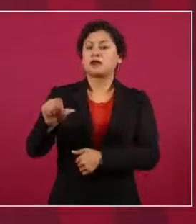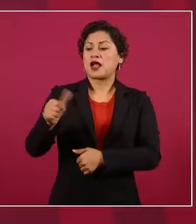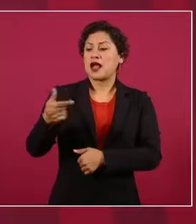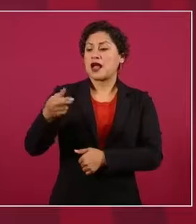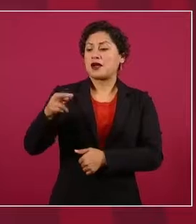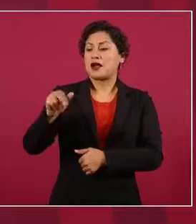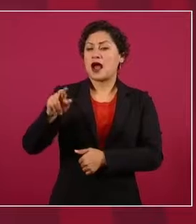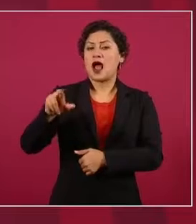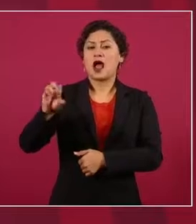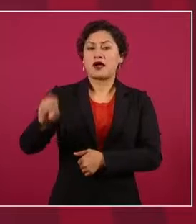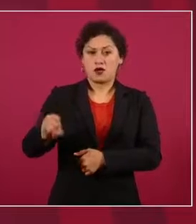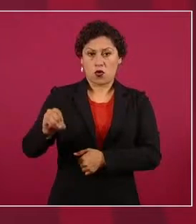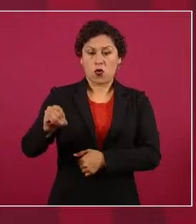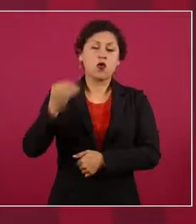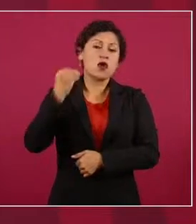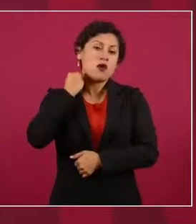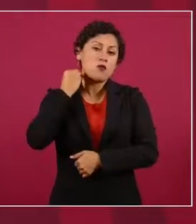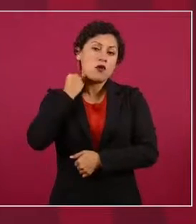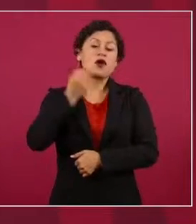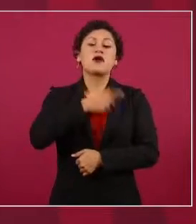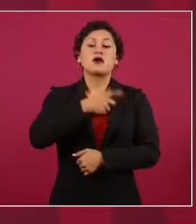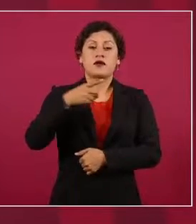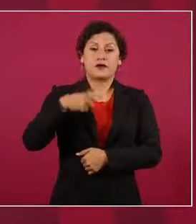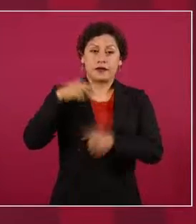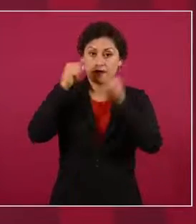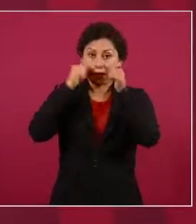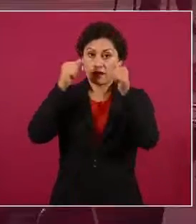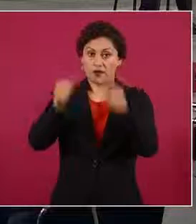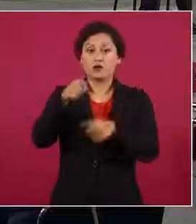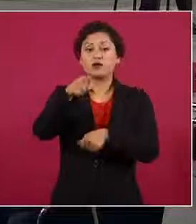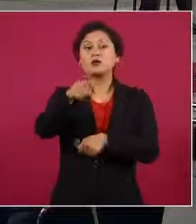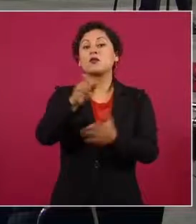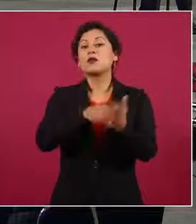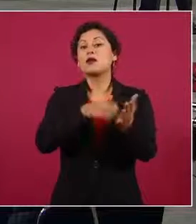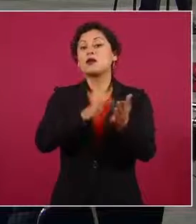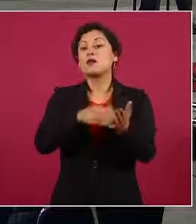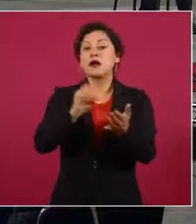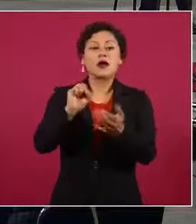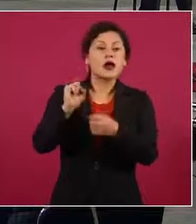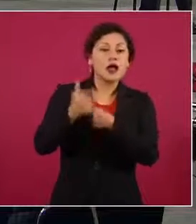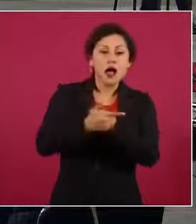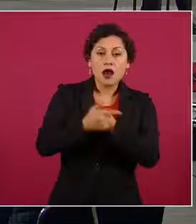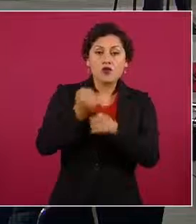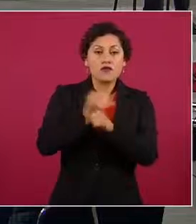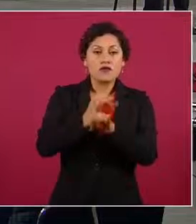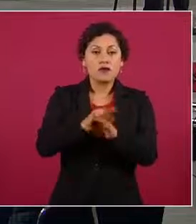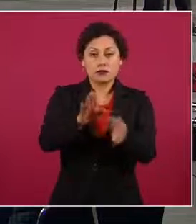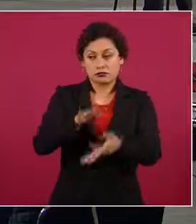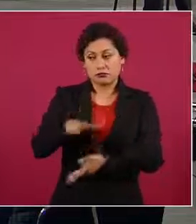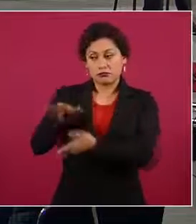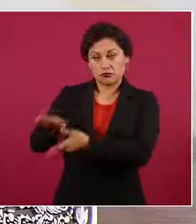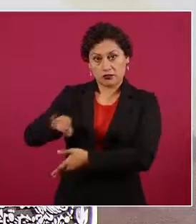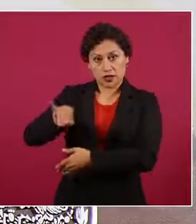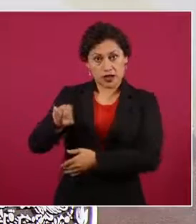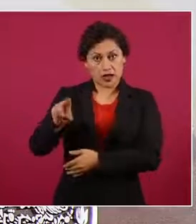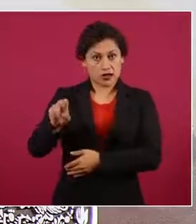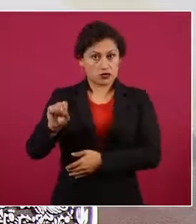Aquí déjale los datos a Jesús, ¿no? Okay. Y vamos a